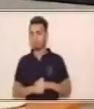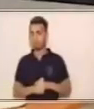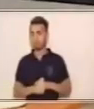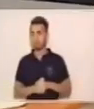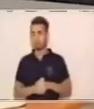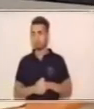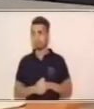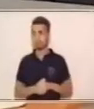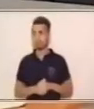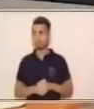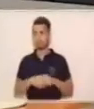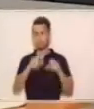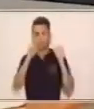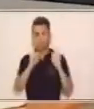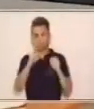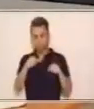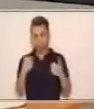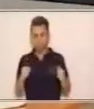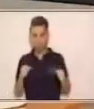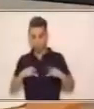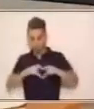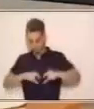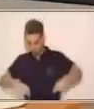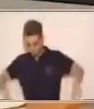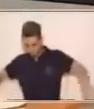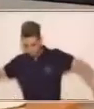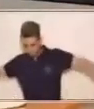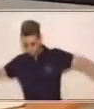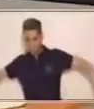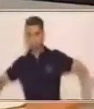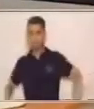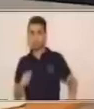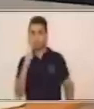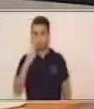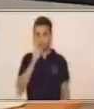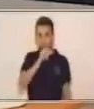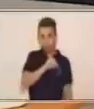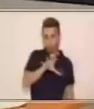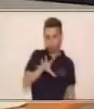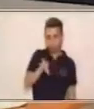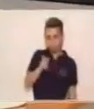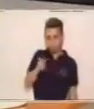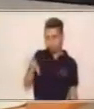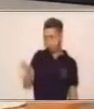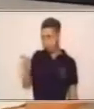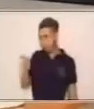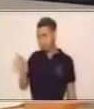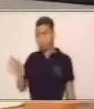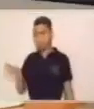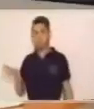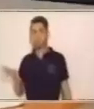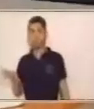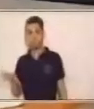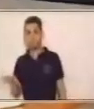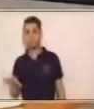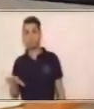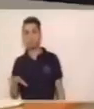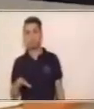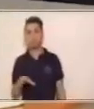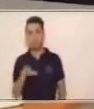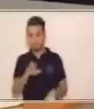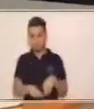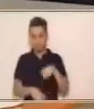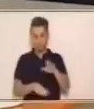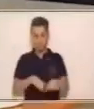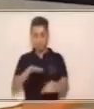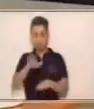Puedes utilizar una recta y medirlo con cuartas o con pasos. ¿Sí? Lo puedes medir con pasos o con